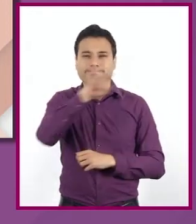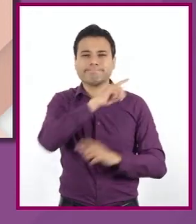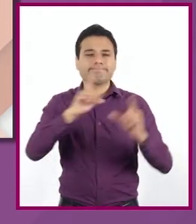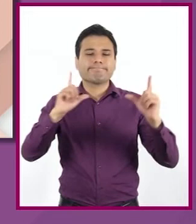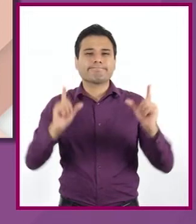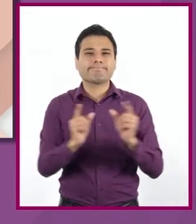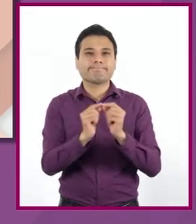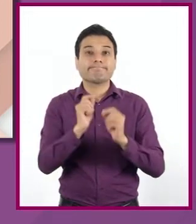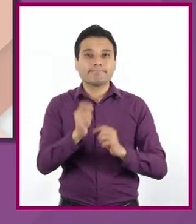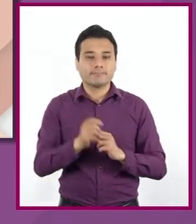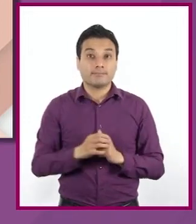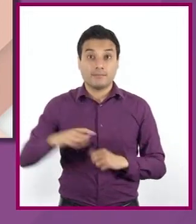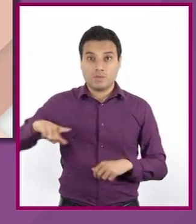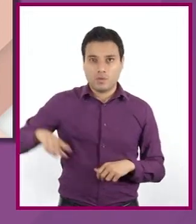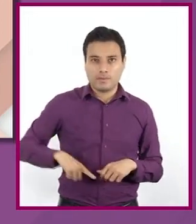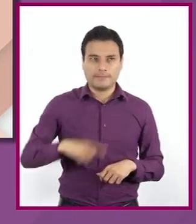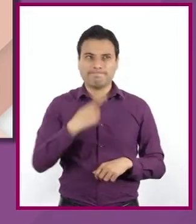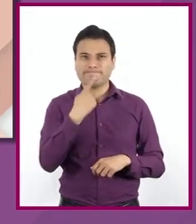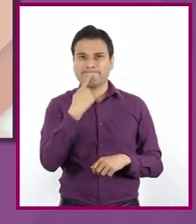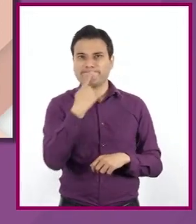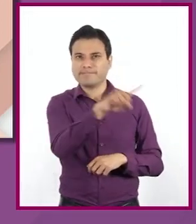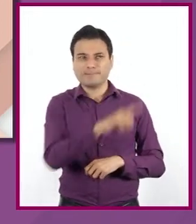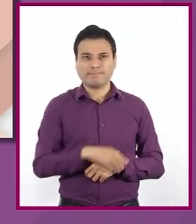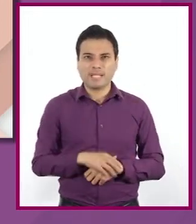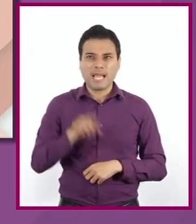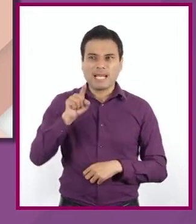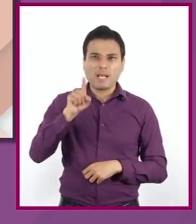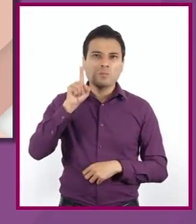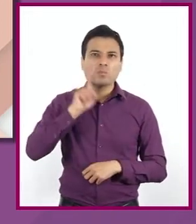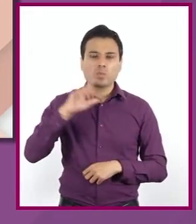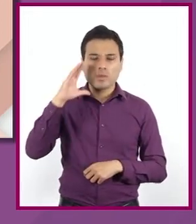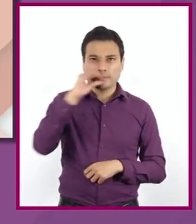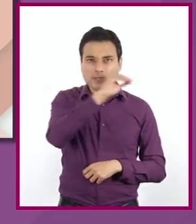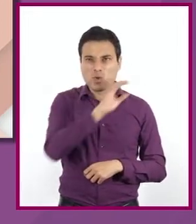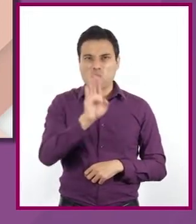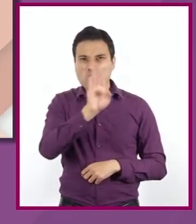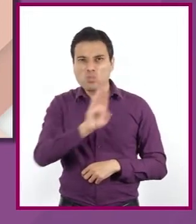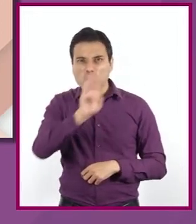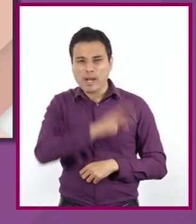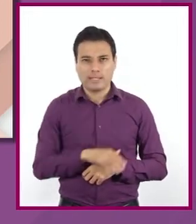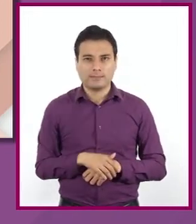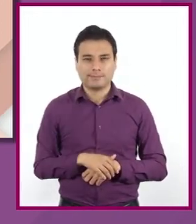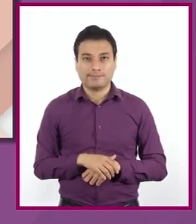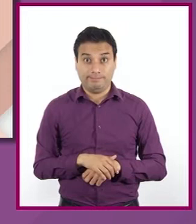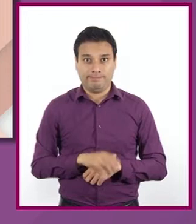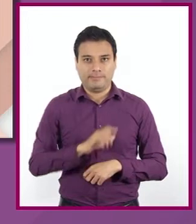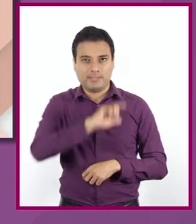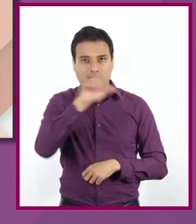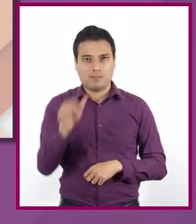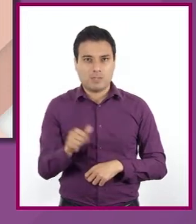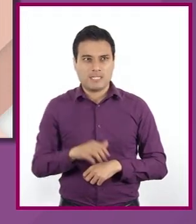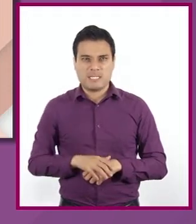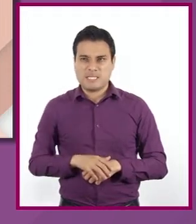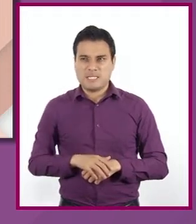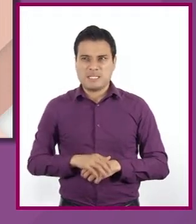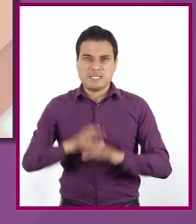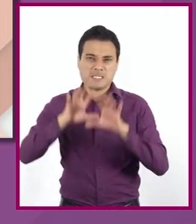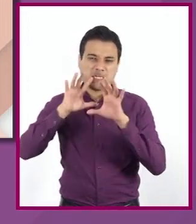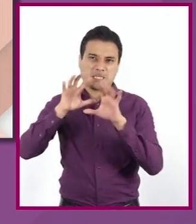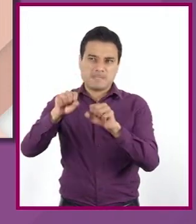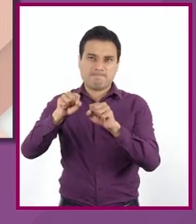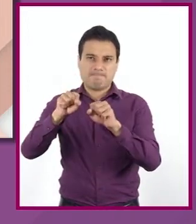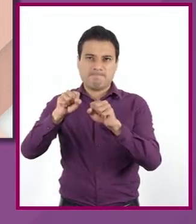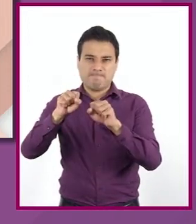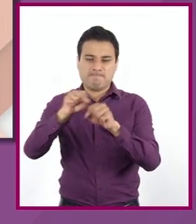la acusación de Ocaña acerca de que la mulata es bruja y cómo esto la lleva al arresto y la